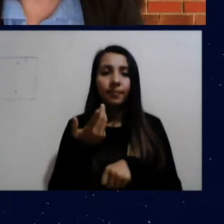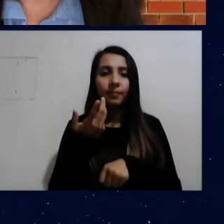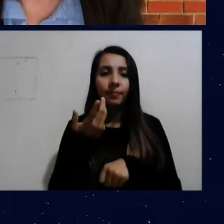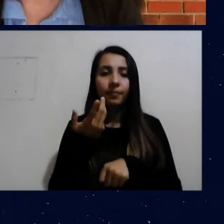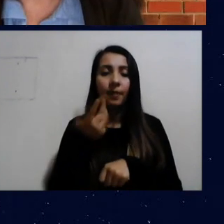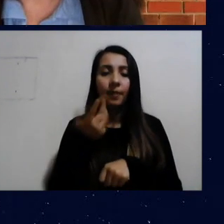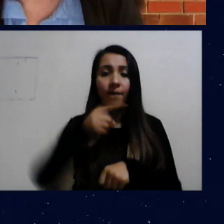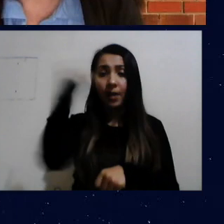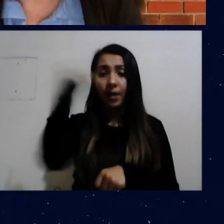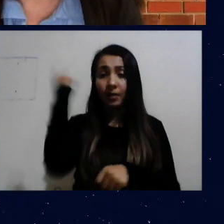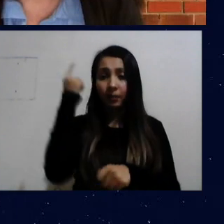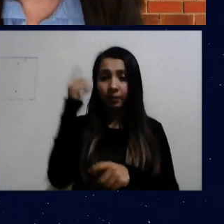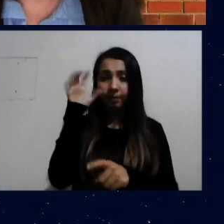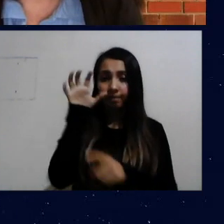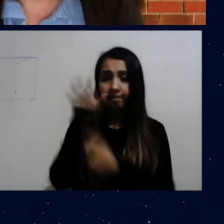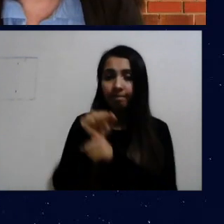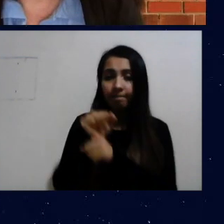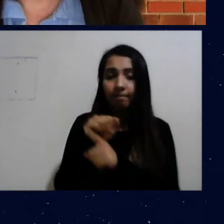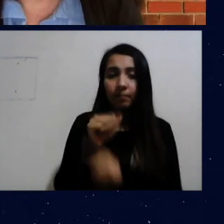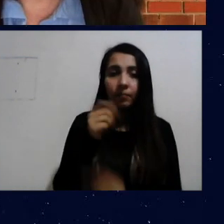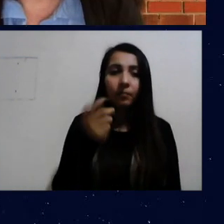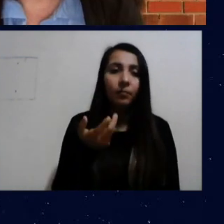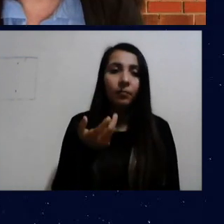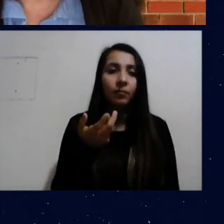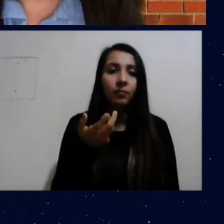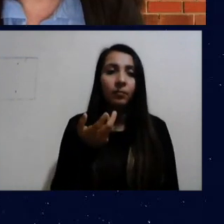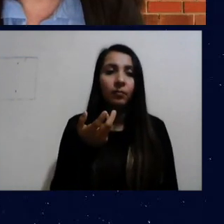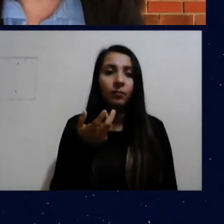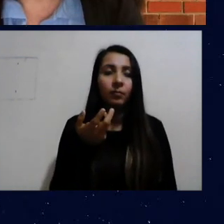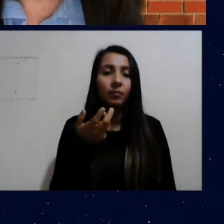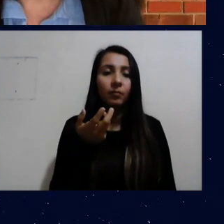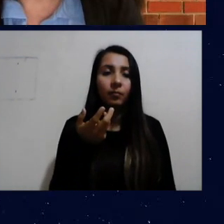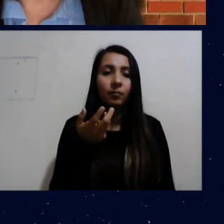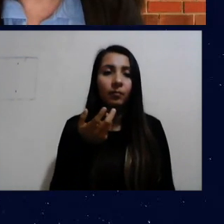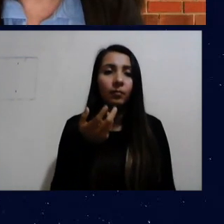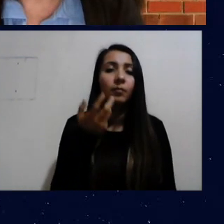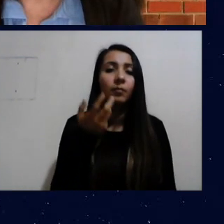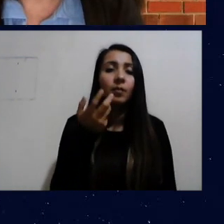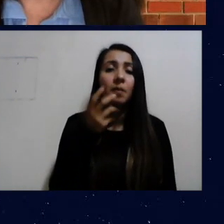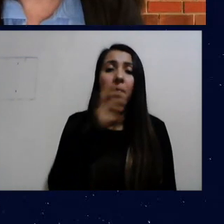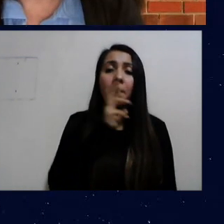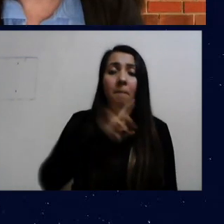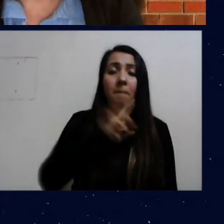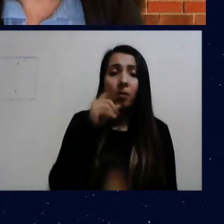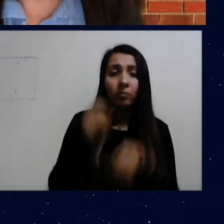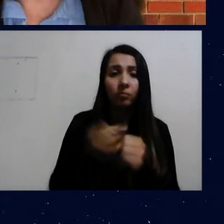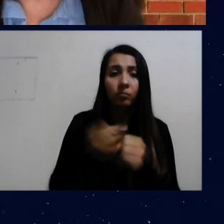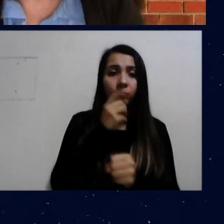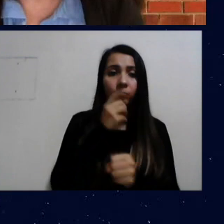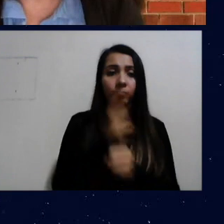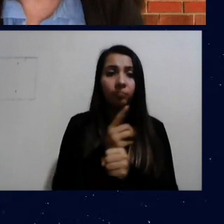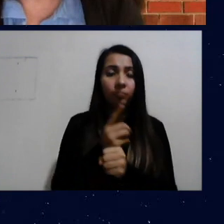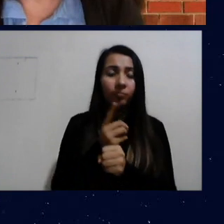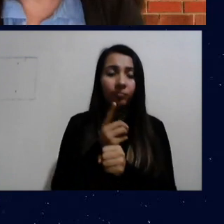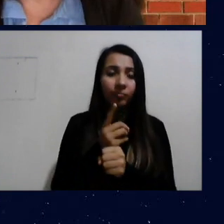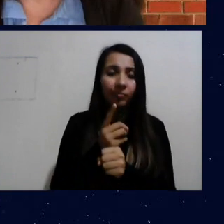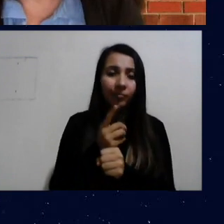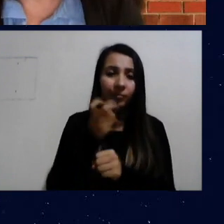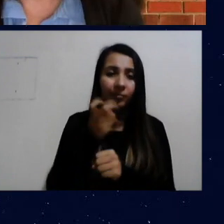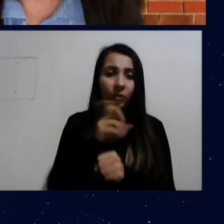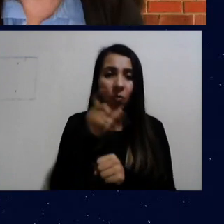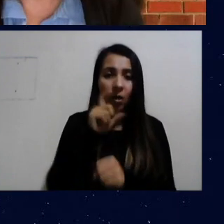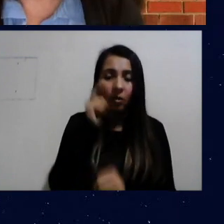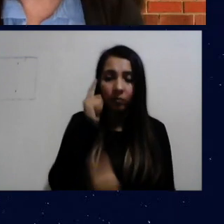aminoácidos. Y la mejor oportunidad, o sea, en la Tierra cuando uno quiere detectar aminoácidos y proteínas, lo que utiliza es la